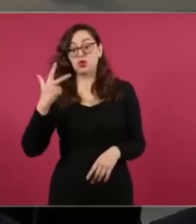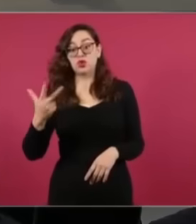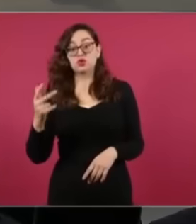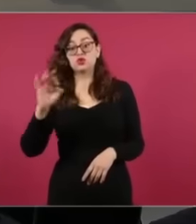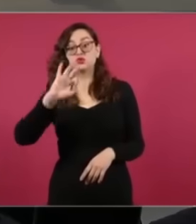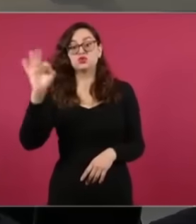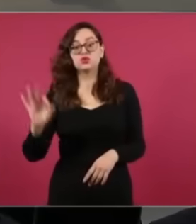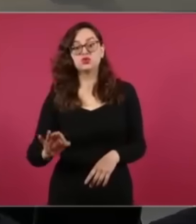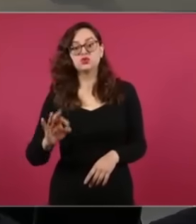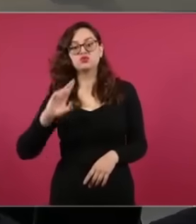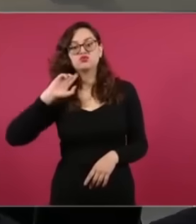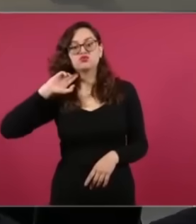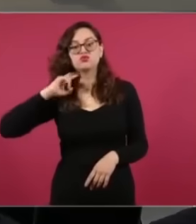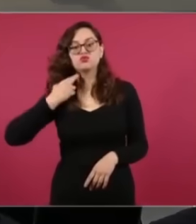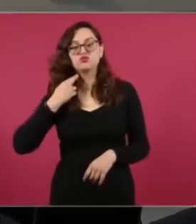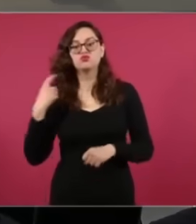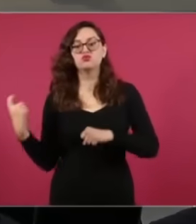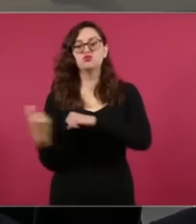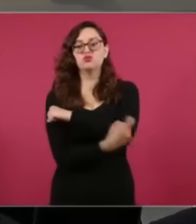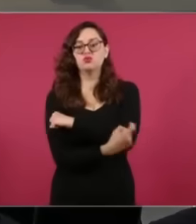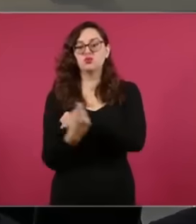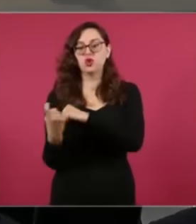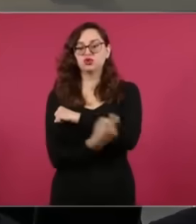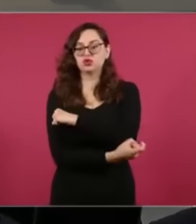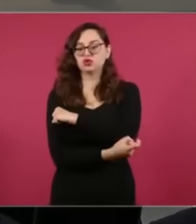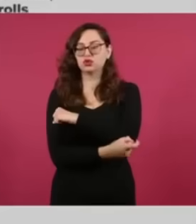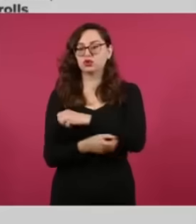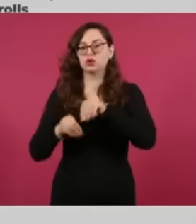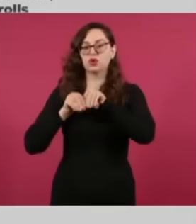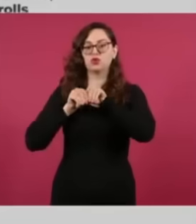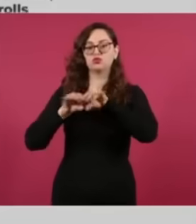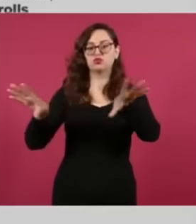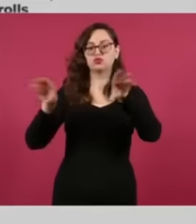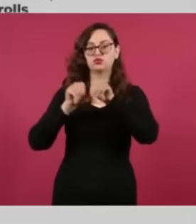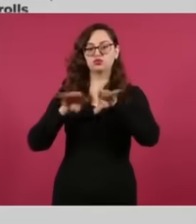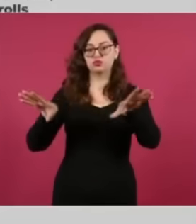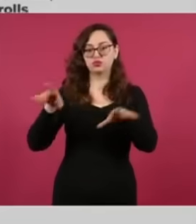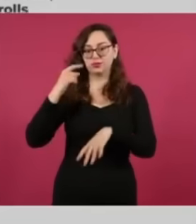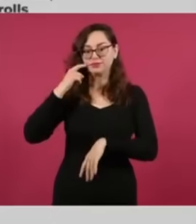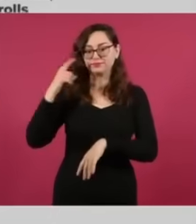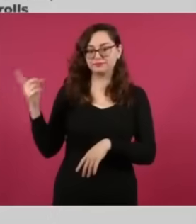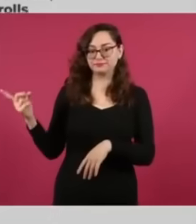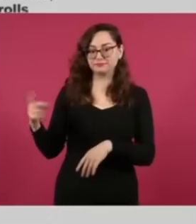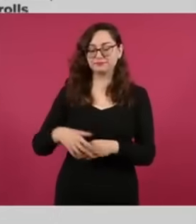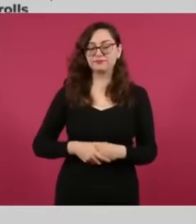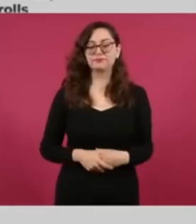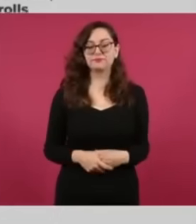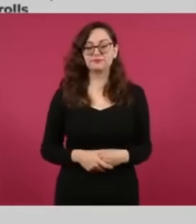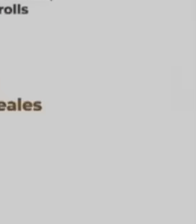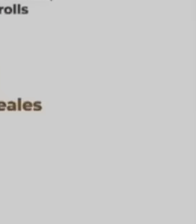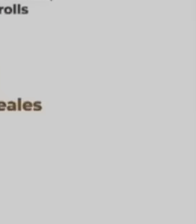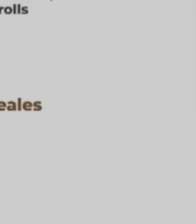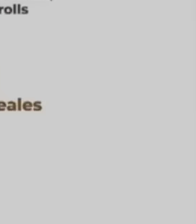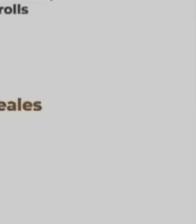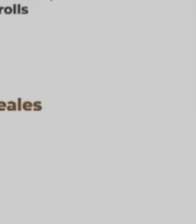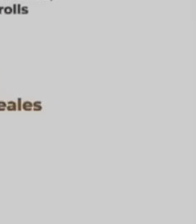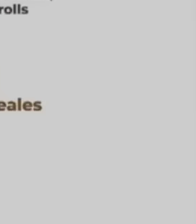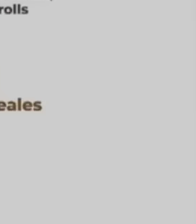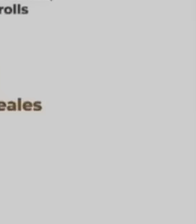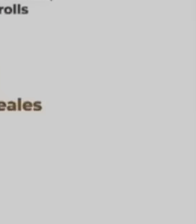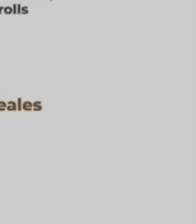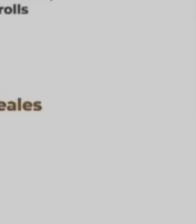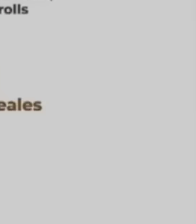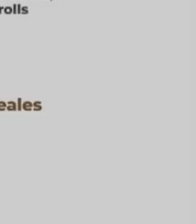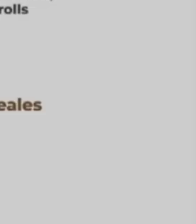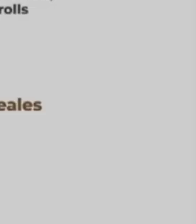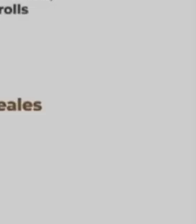94.8% son cuentas automatizadas, bots o trolls. Hay que decir, aquí me voy a detener un